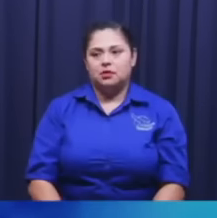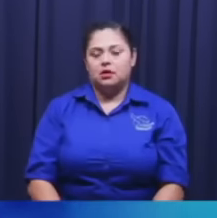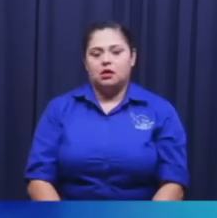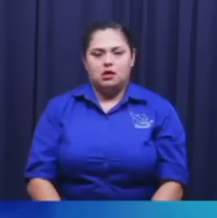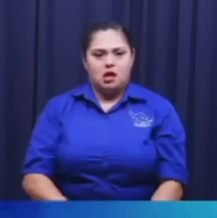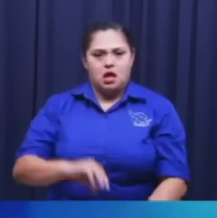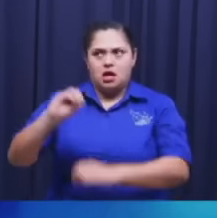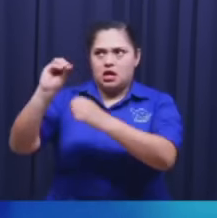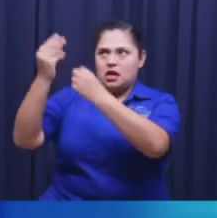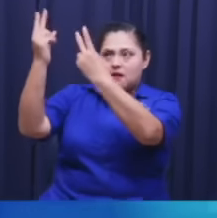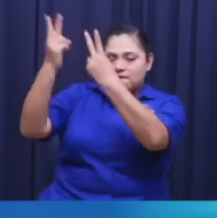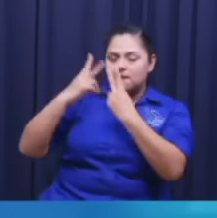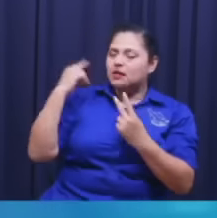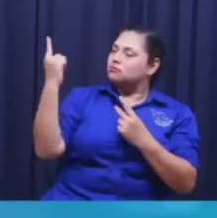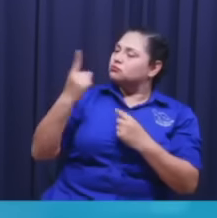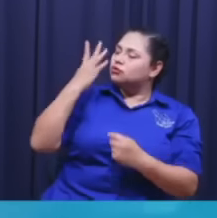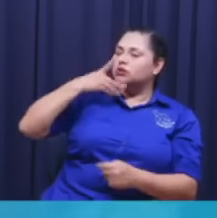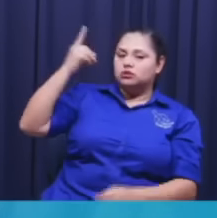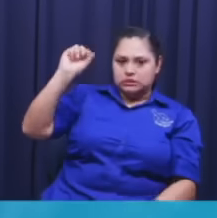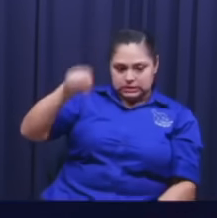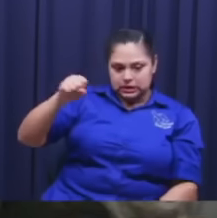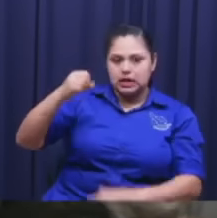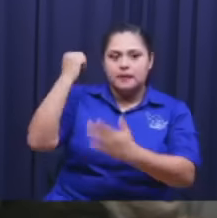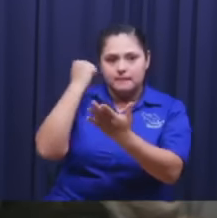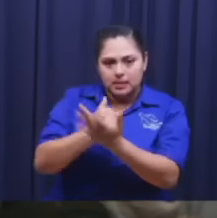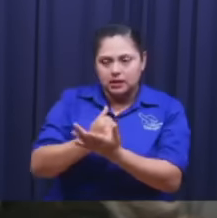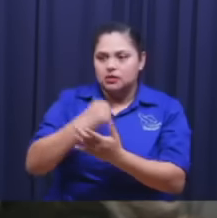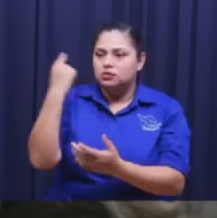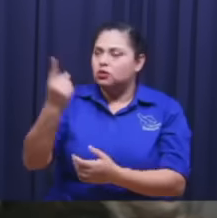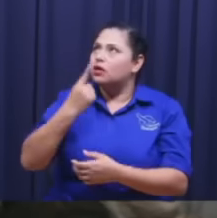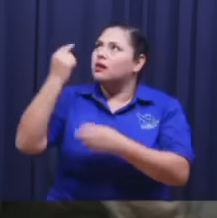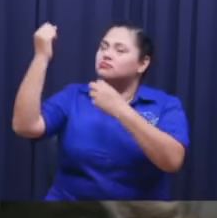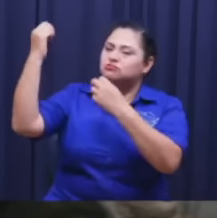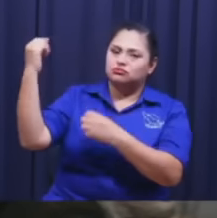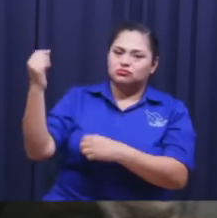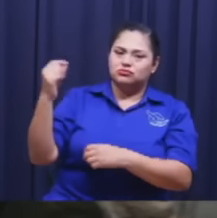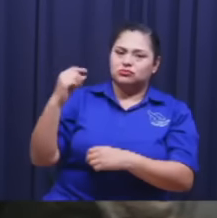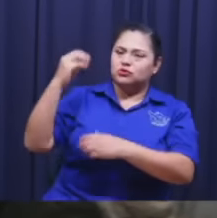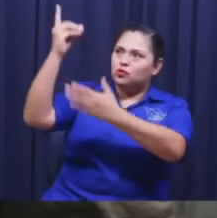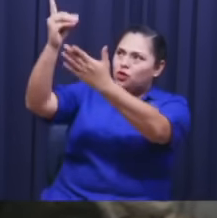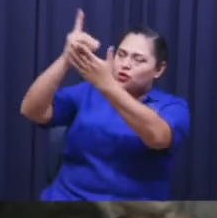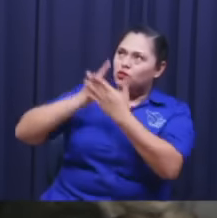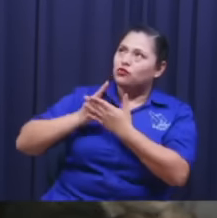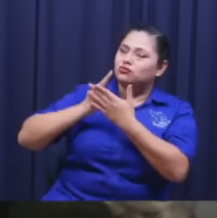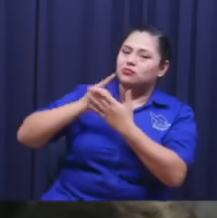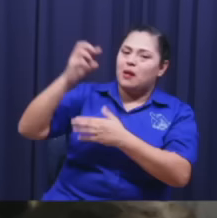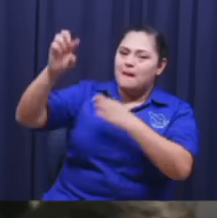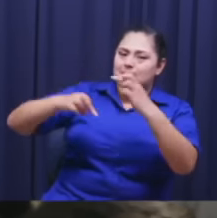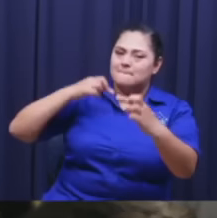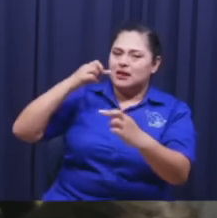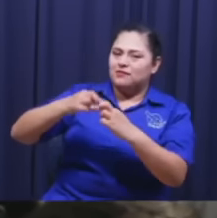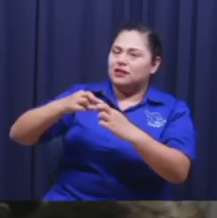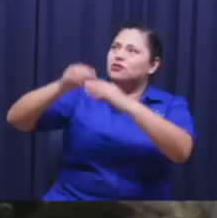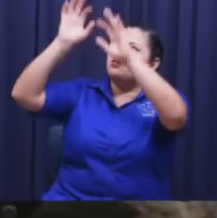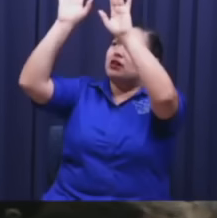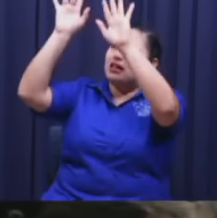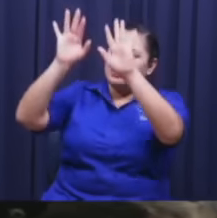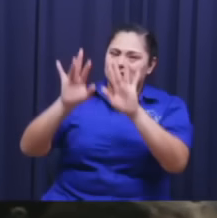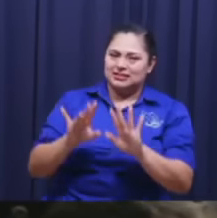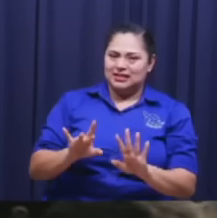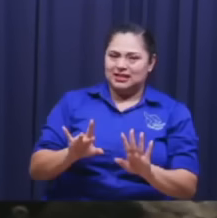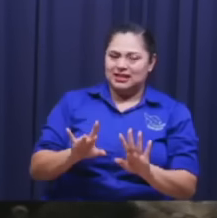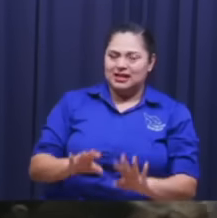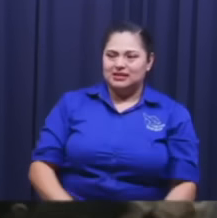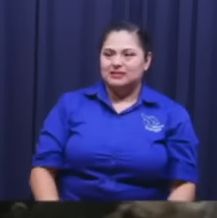No, que venga todo de Dios. Sí, que venga todo de Dios. Y toda buena dádiva y todo don perfecto descienden del Padre de las luces, en el cual no hay sombra de